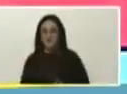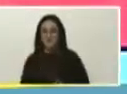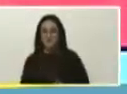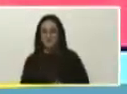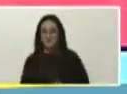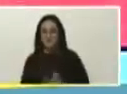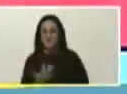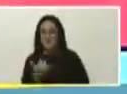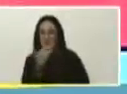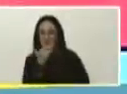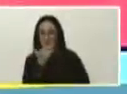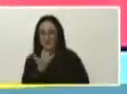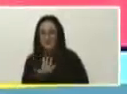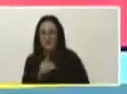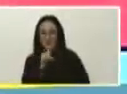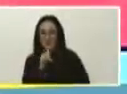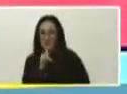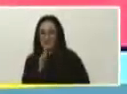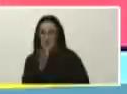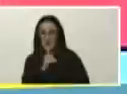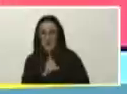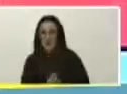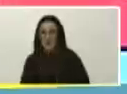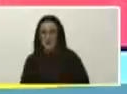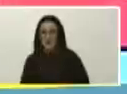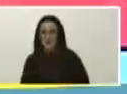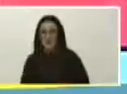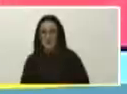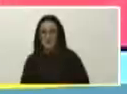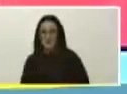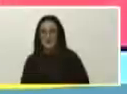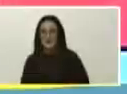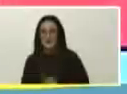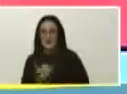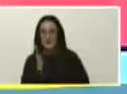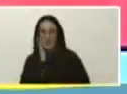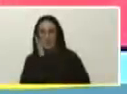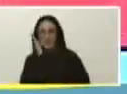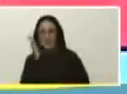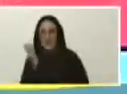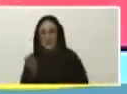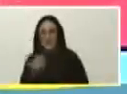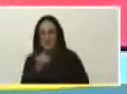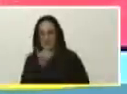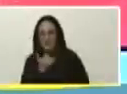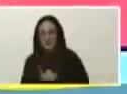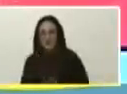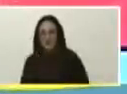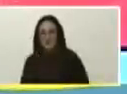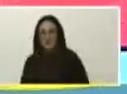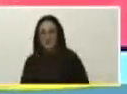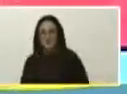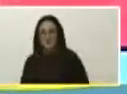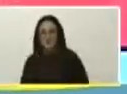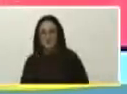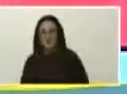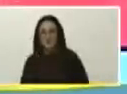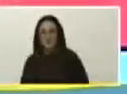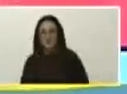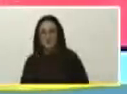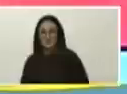¿Qué es lo que está pasando? Que la información no llega. Nos estamos durmiendo en los laureles. ¿Ah?